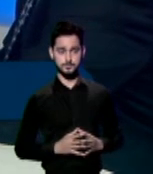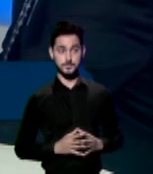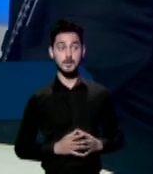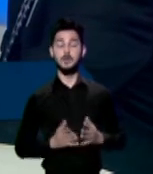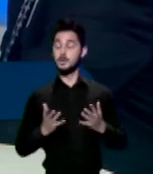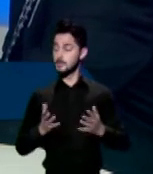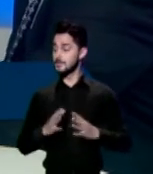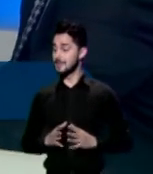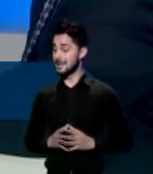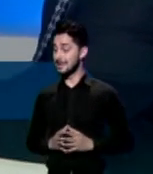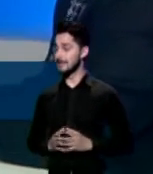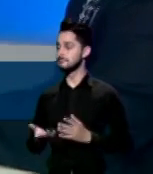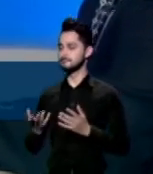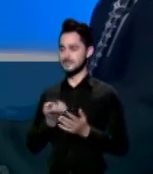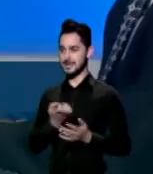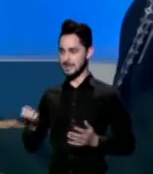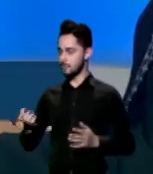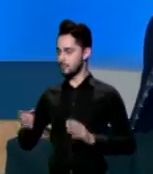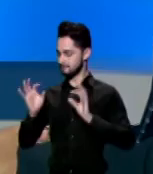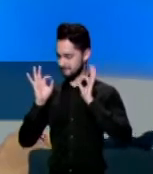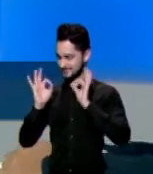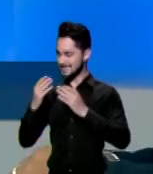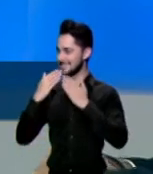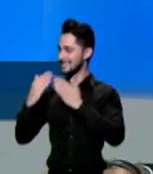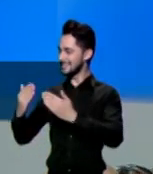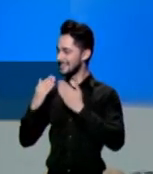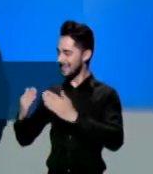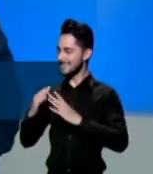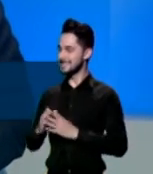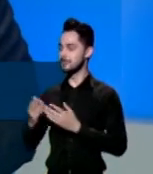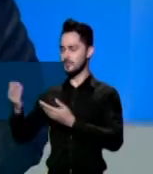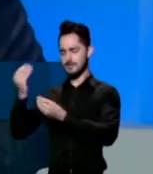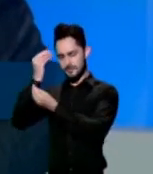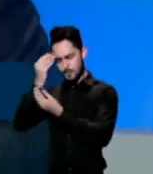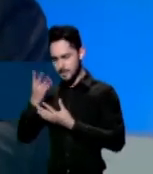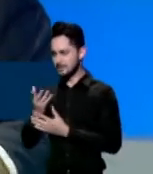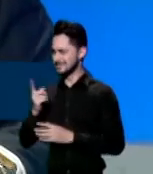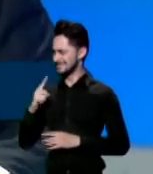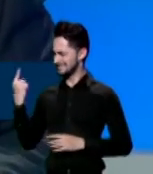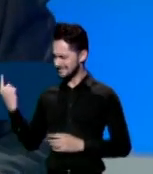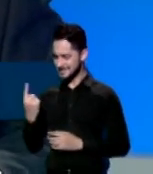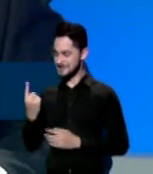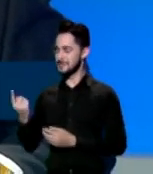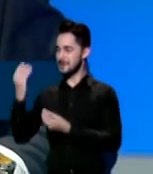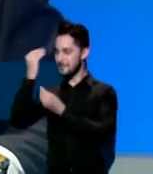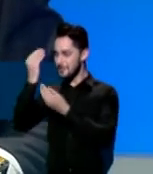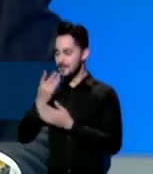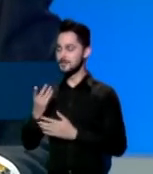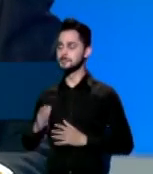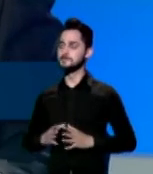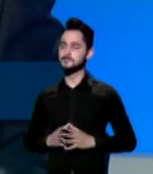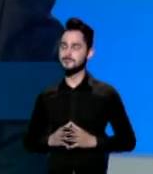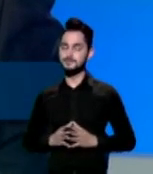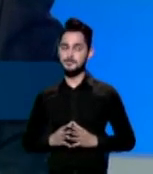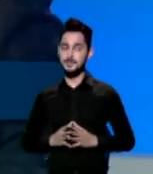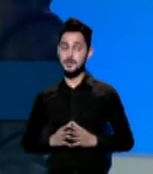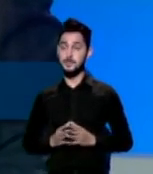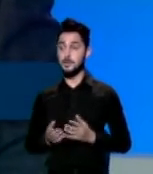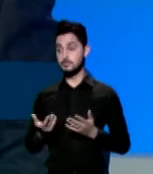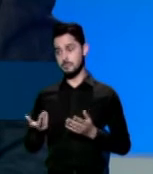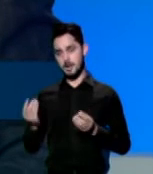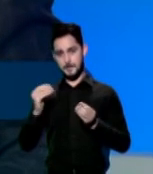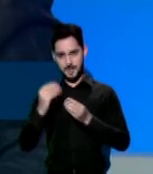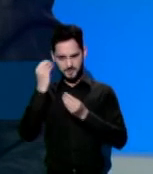bastantes herramientas necesarias. Luis, gracias por estar con nosotros, por la información que nos brinda y por tenernos pues, las herramientas necesarias. De hecho, para esta y